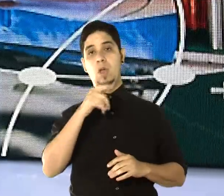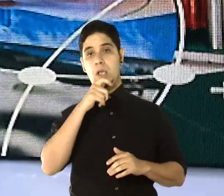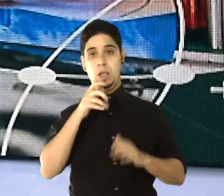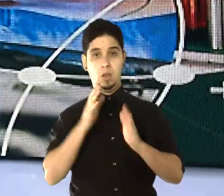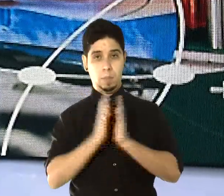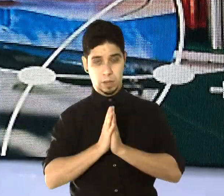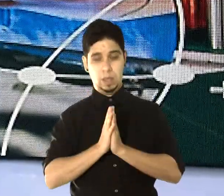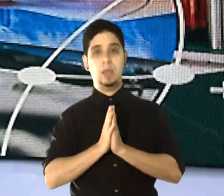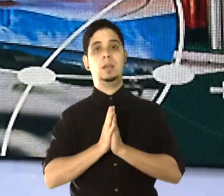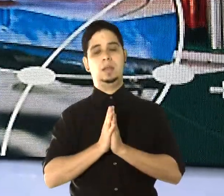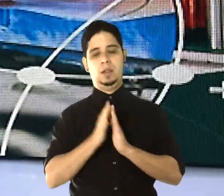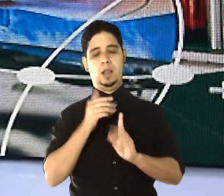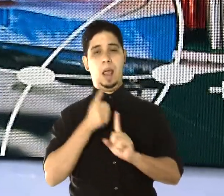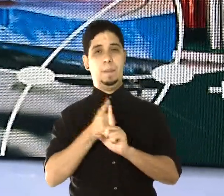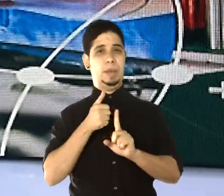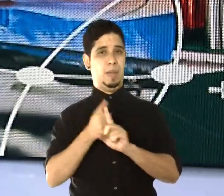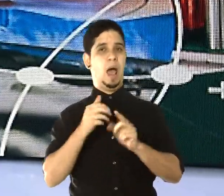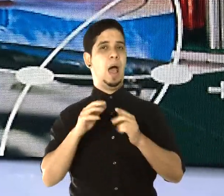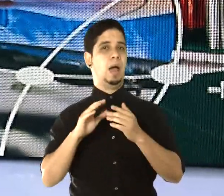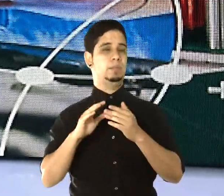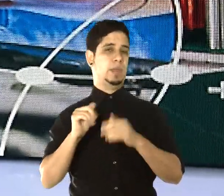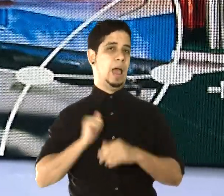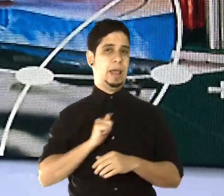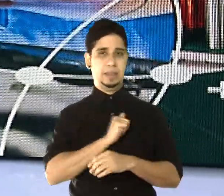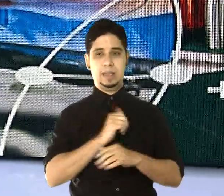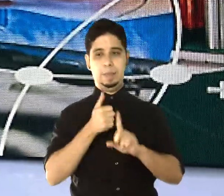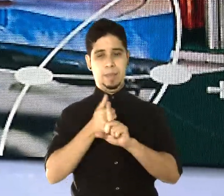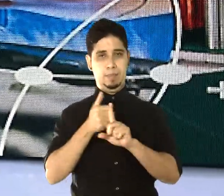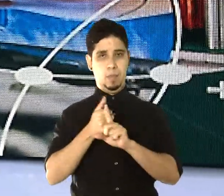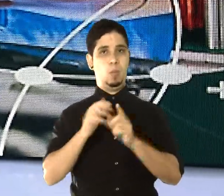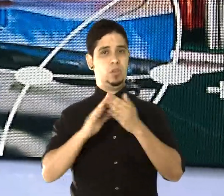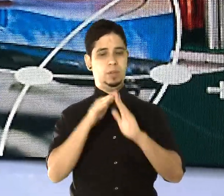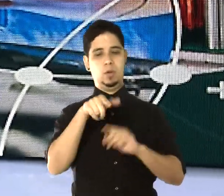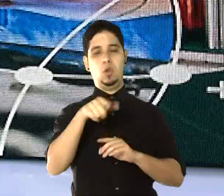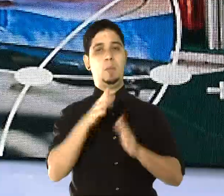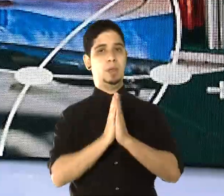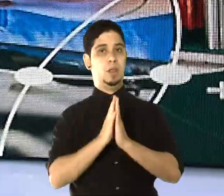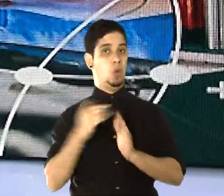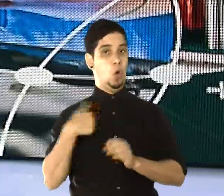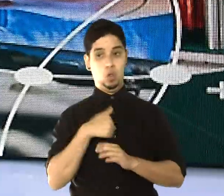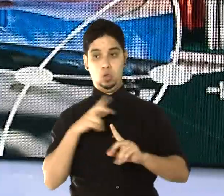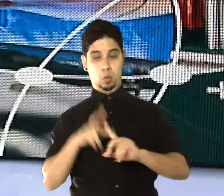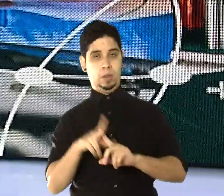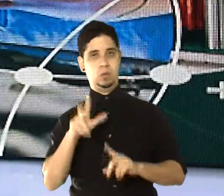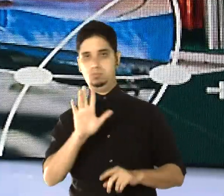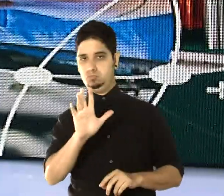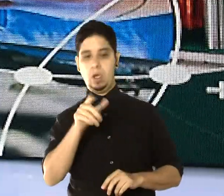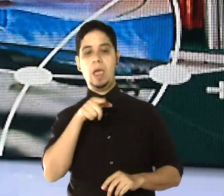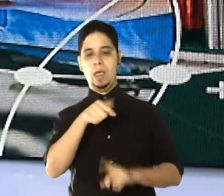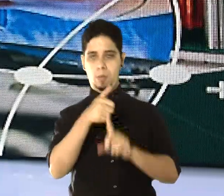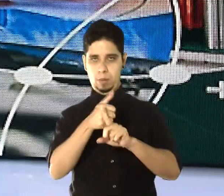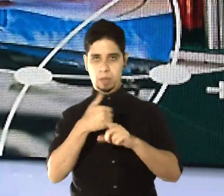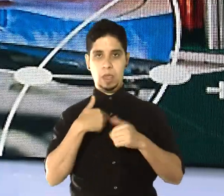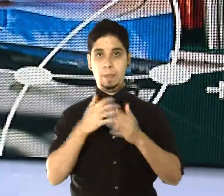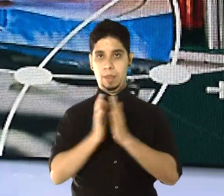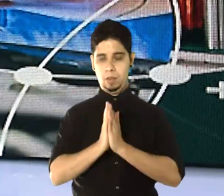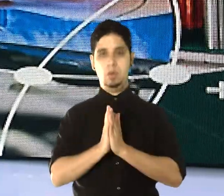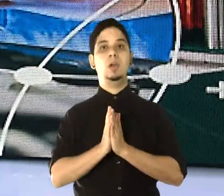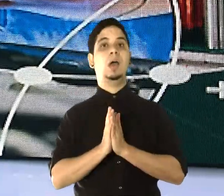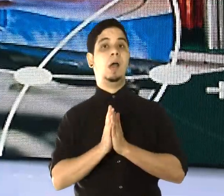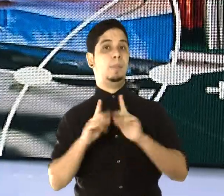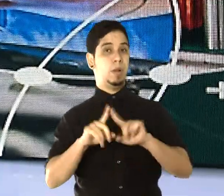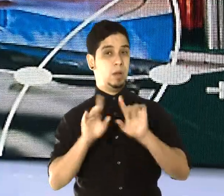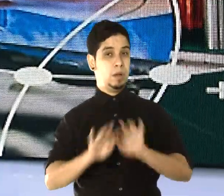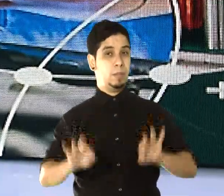o la agencia. No es que nosotros se lo damos automático, ellos tienen que solicitarlo. y obviamente solicitándolo de una manera que cumpla con